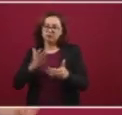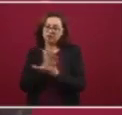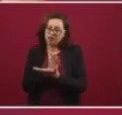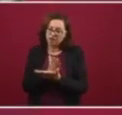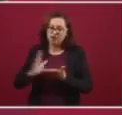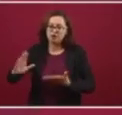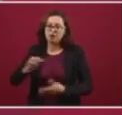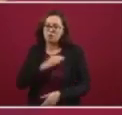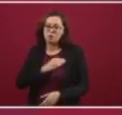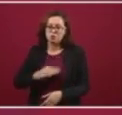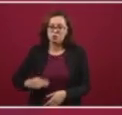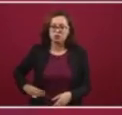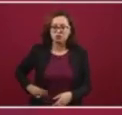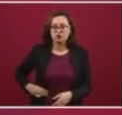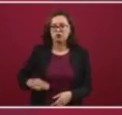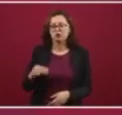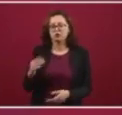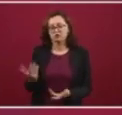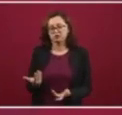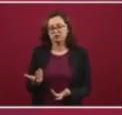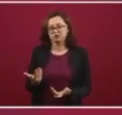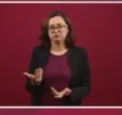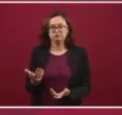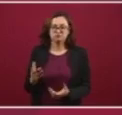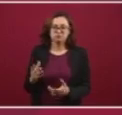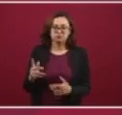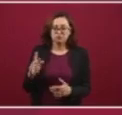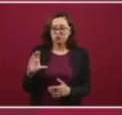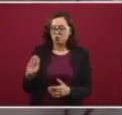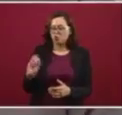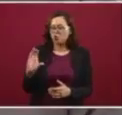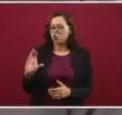en parte del territorio de Metlatón.